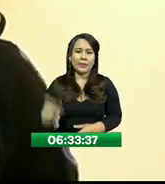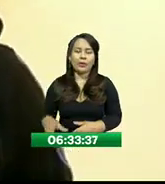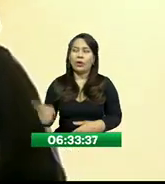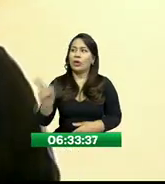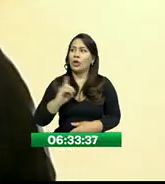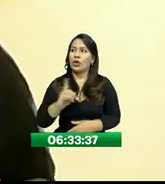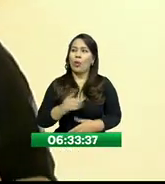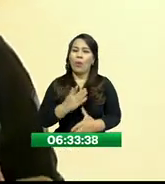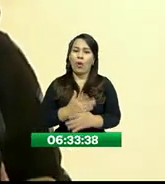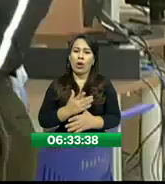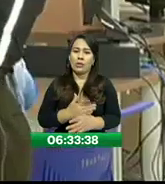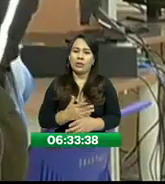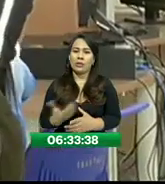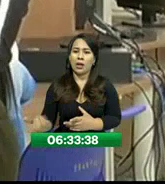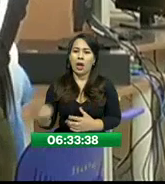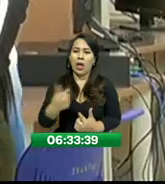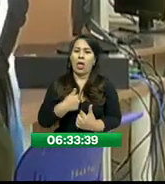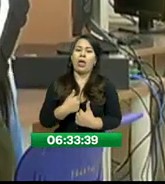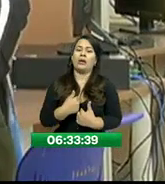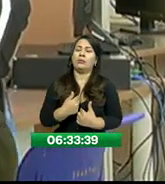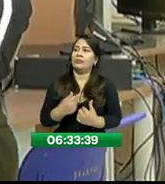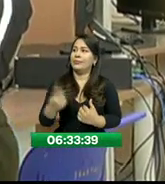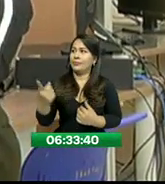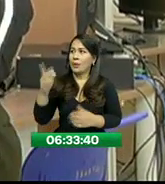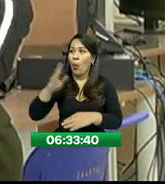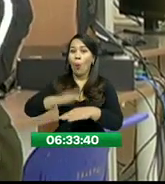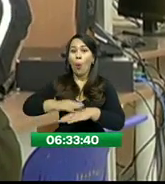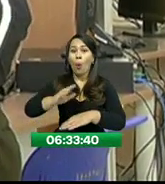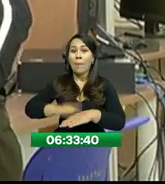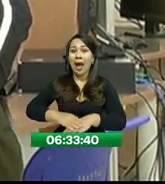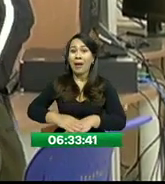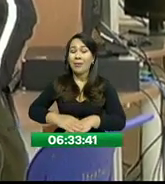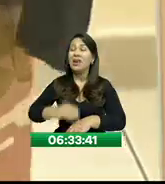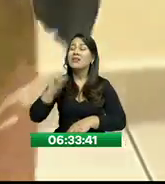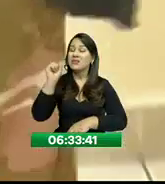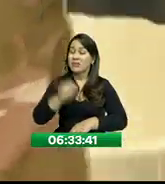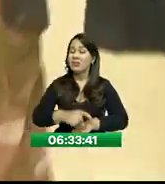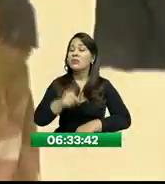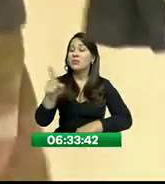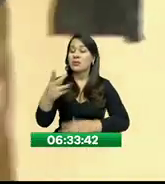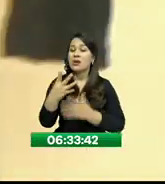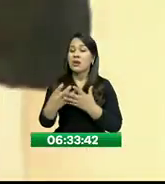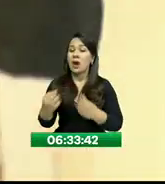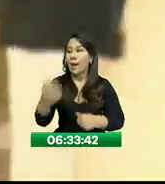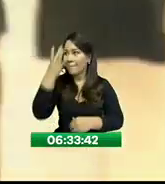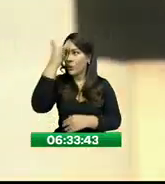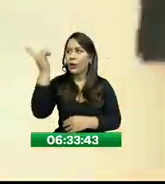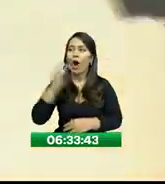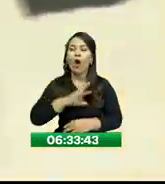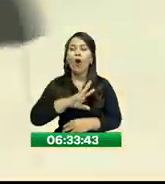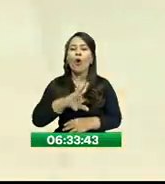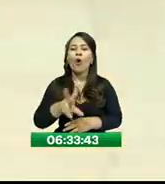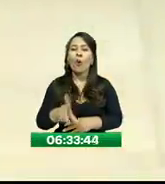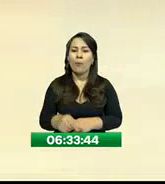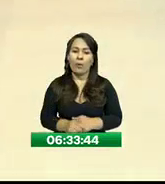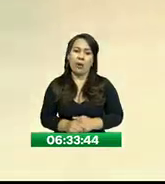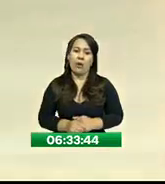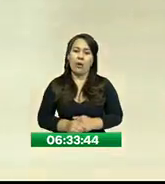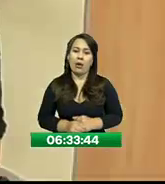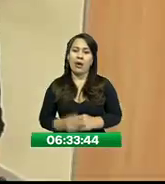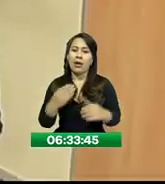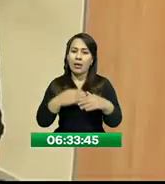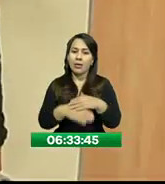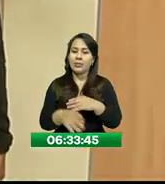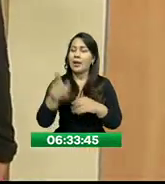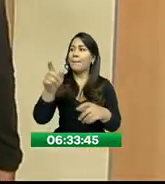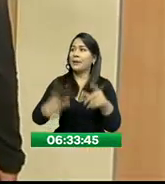al momento de realizar el robo. El acusado tendrá que rendir declaraciones ante el fiscal de turno. Mientras tanto, quedó en prisión preventiva